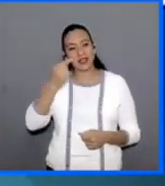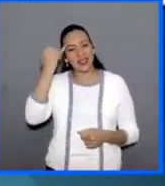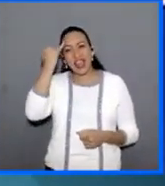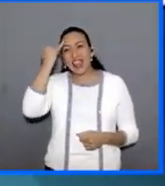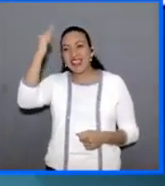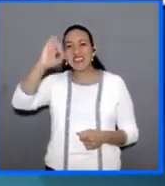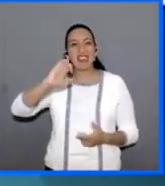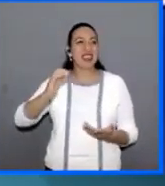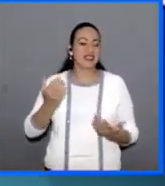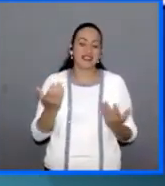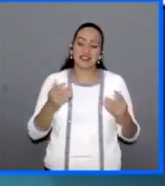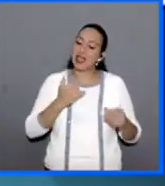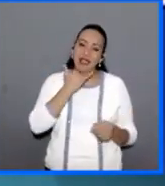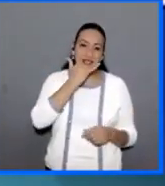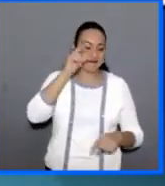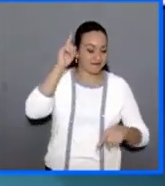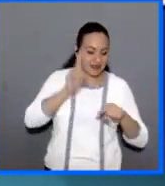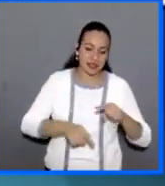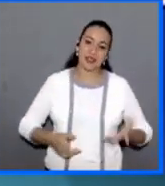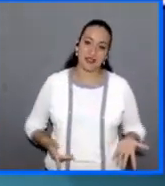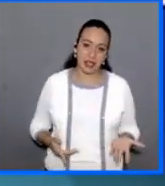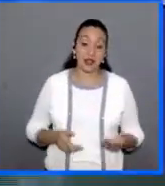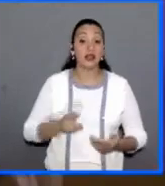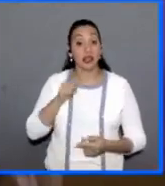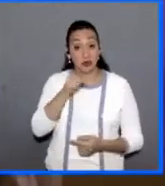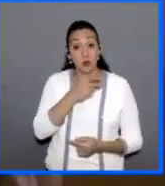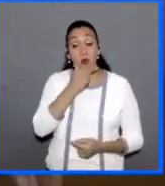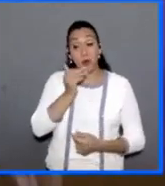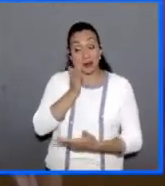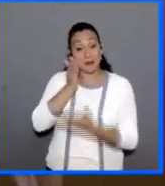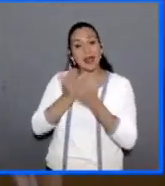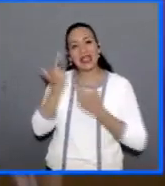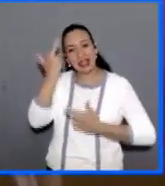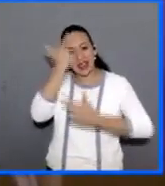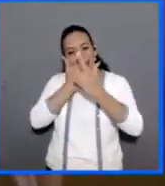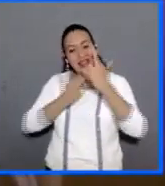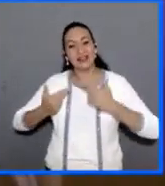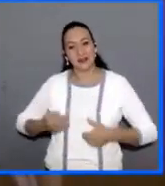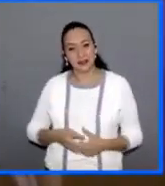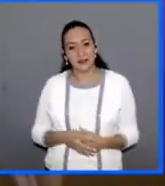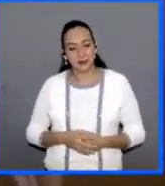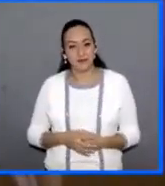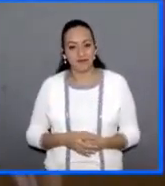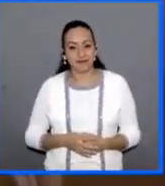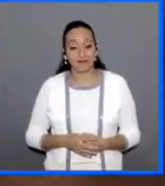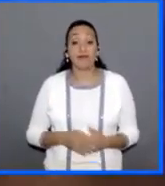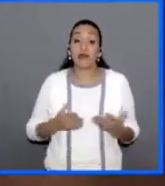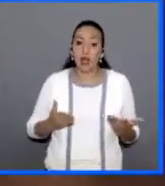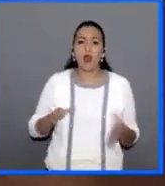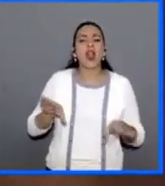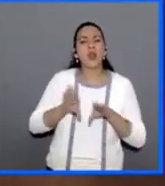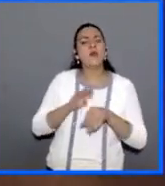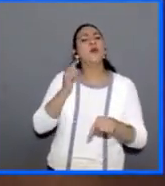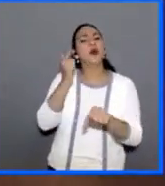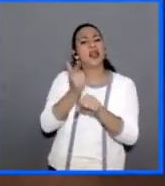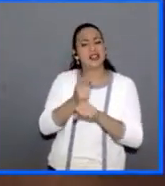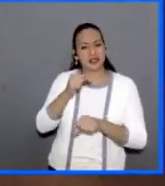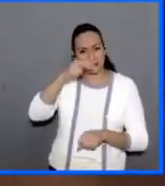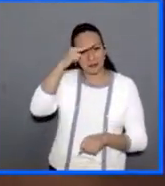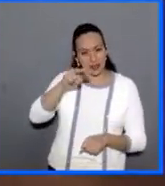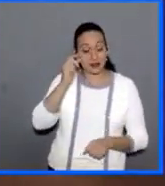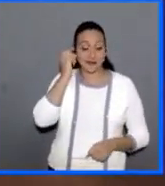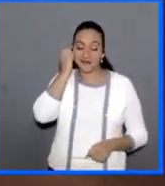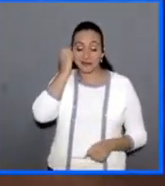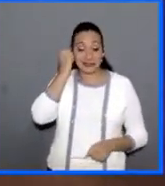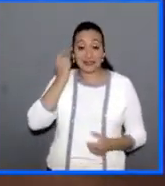Entonces, justo el llamado es para que nos demos cuenta. Señalaron que las etapas de detección en nuestro país, lamentablemente,